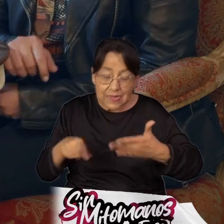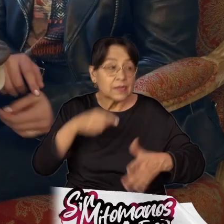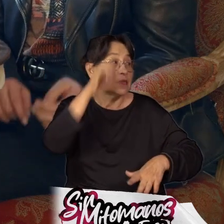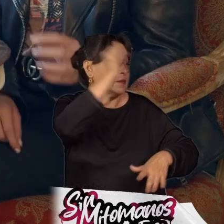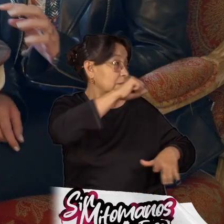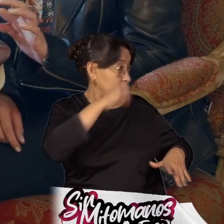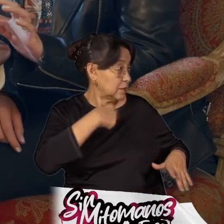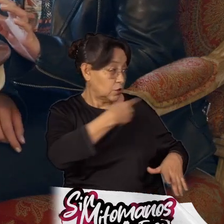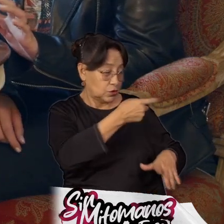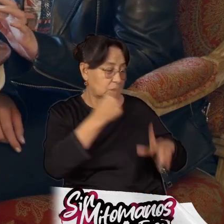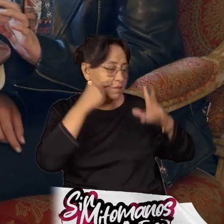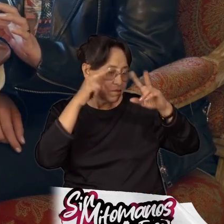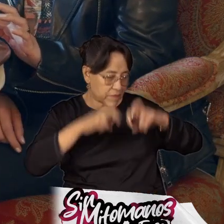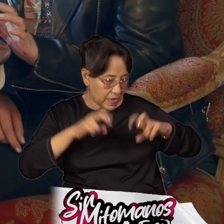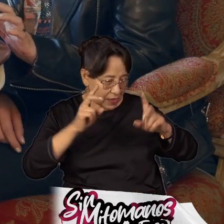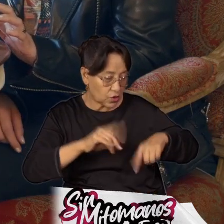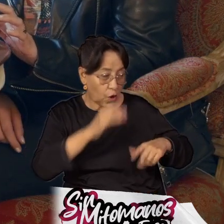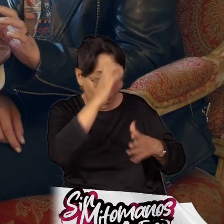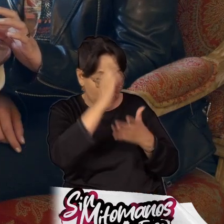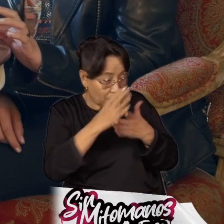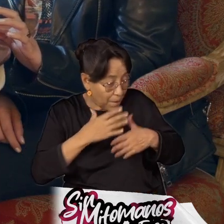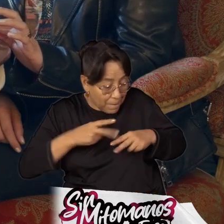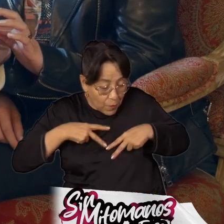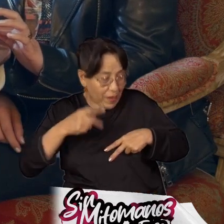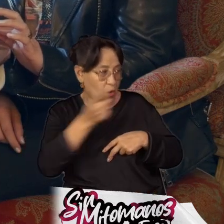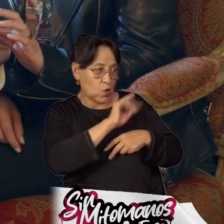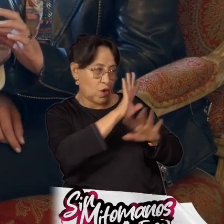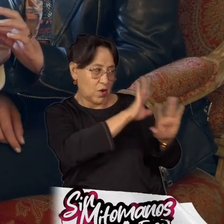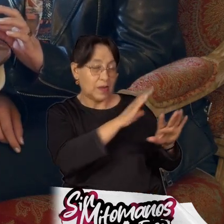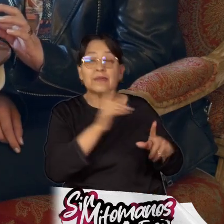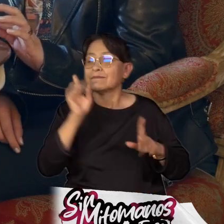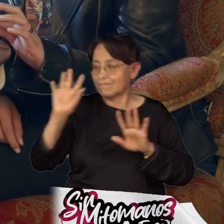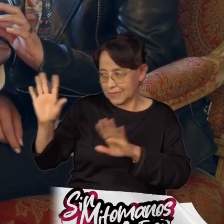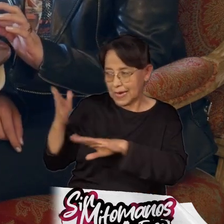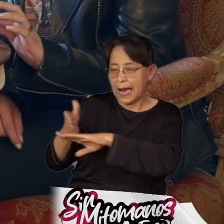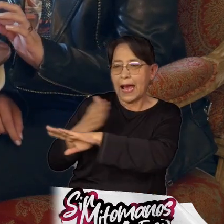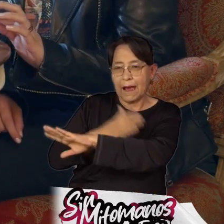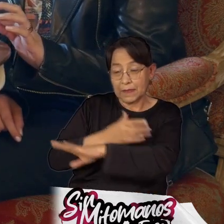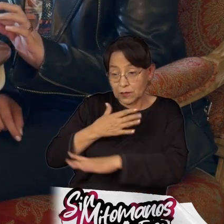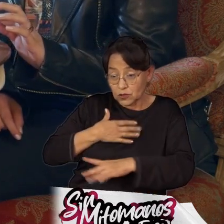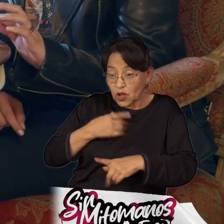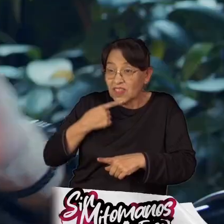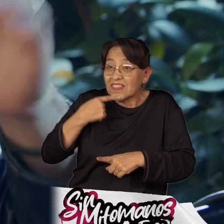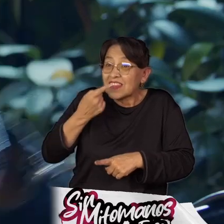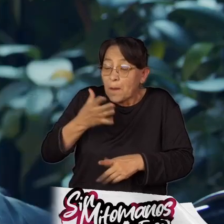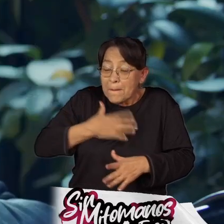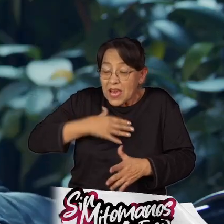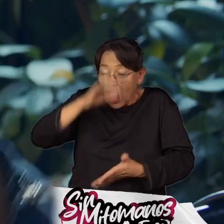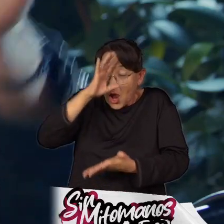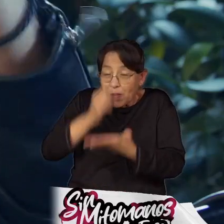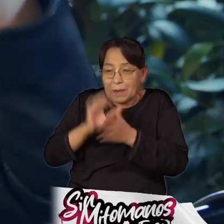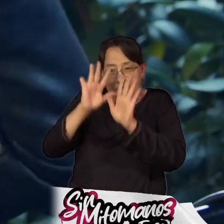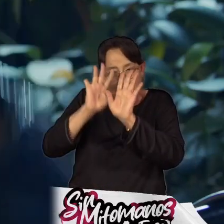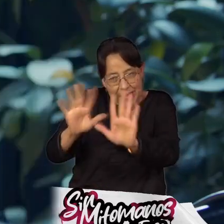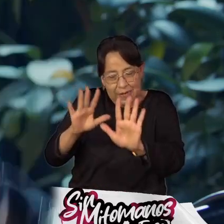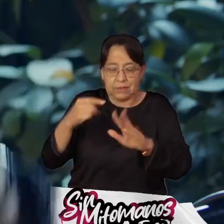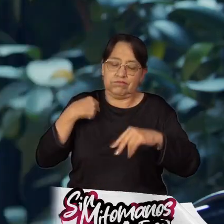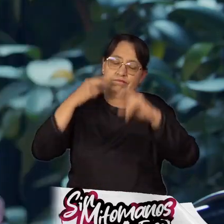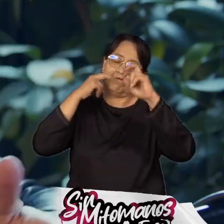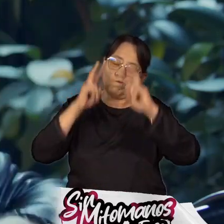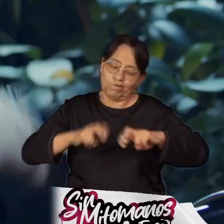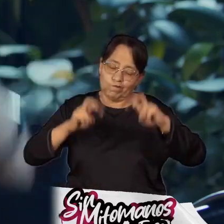voy a explorar argumentos en contra de la eliminación. Antes de entrar a dar nuestras posturas, yo creo que voy a mirar esa parte. Yo exploro, ahí está.